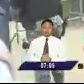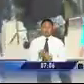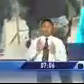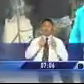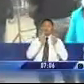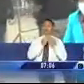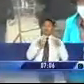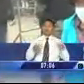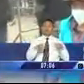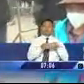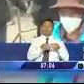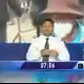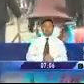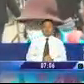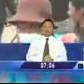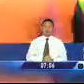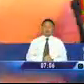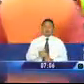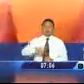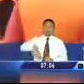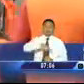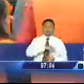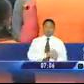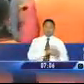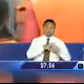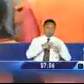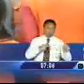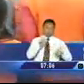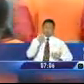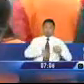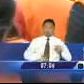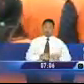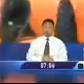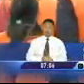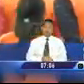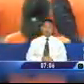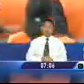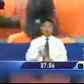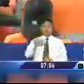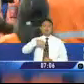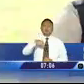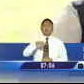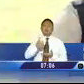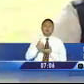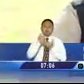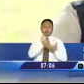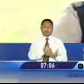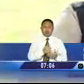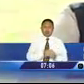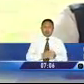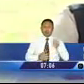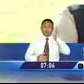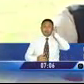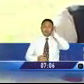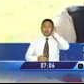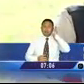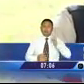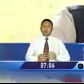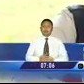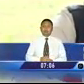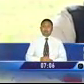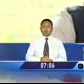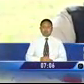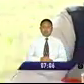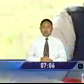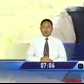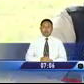familiares que por múltiples circunstancias no han podido salir del sitio a los albergues que están brindando la atención. COE provincial del Carchi y los